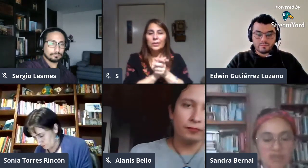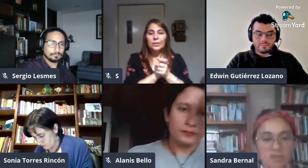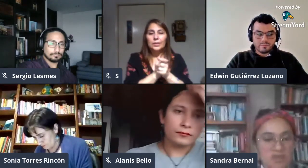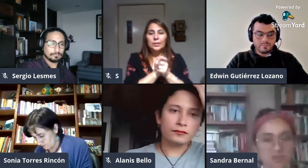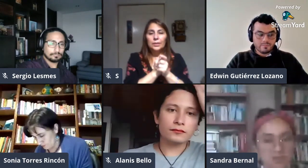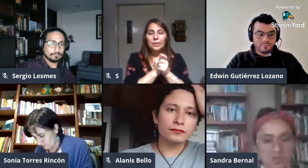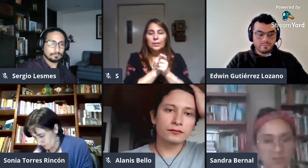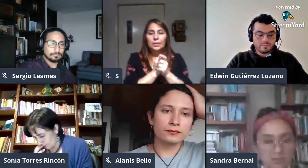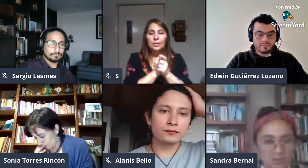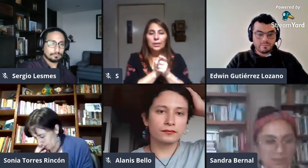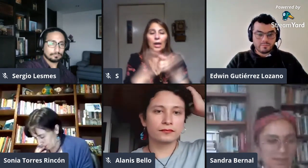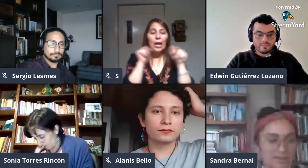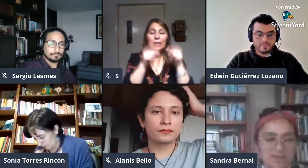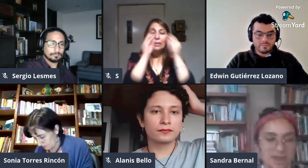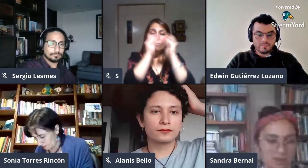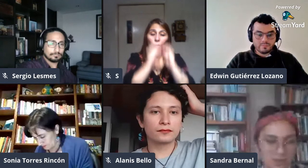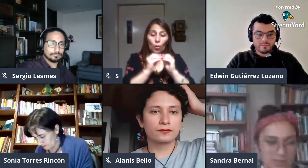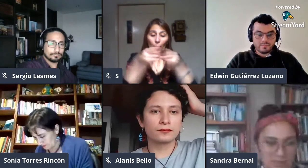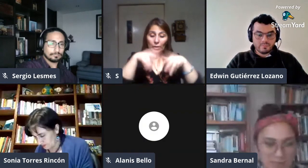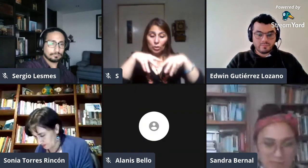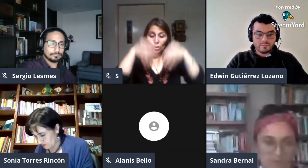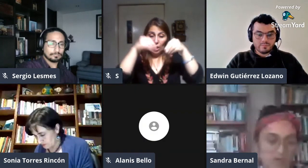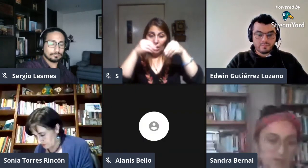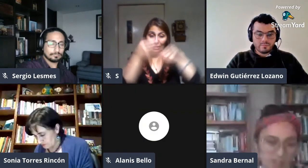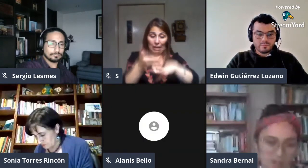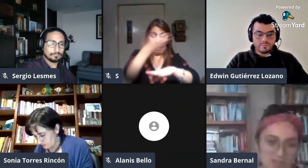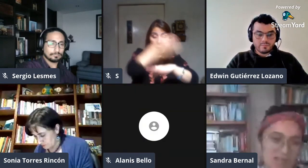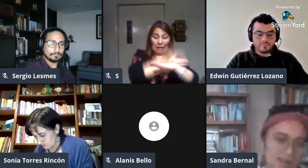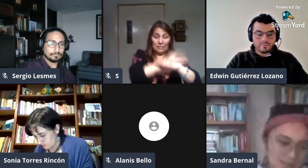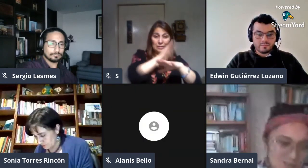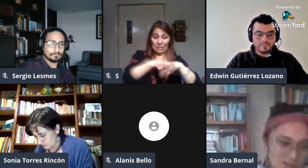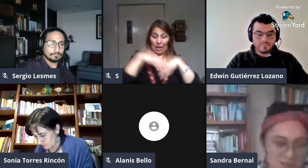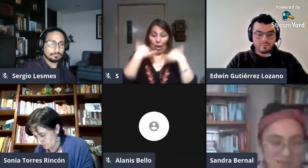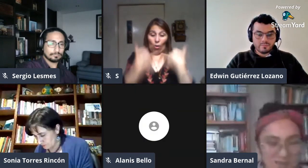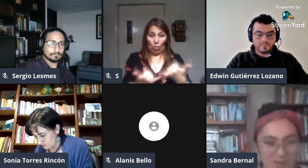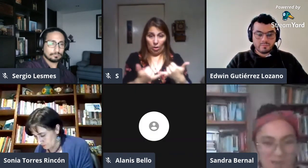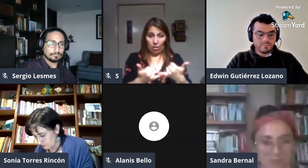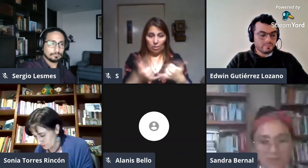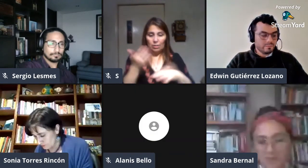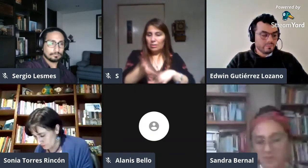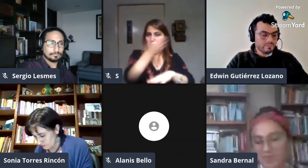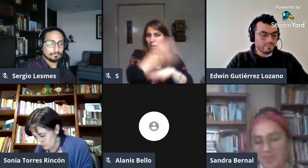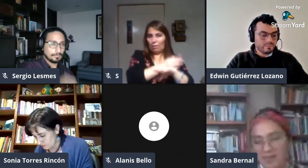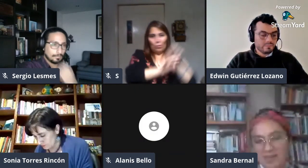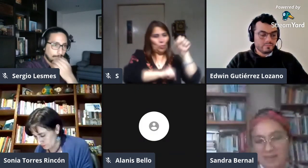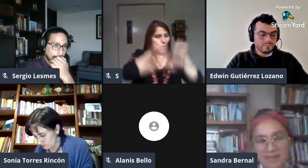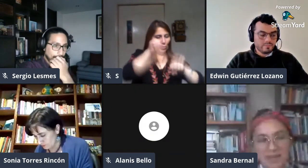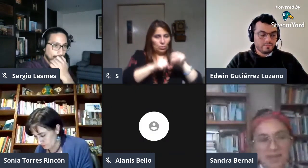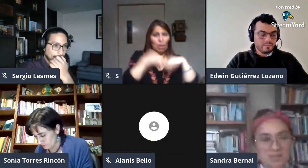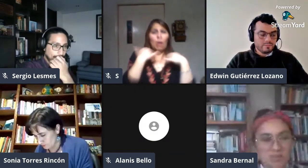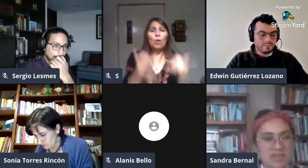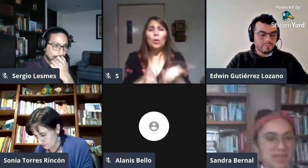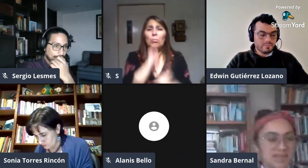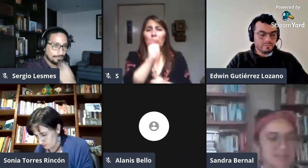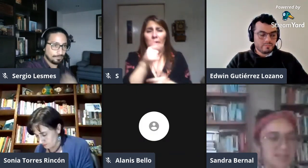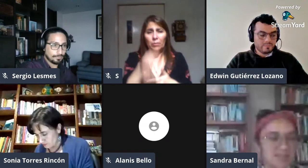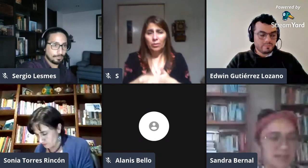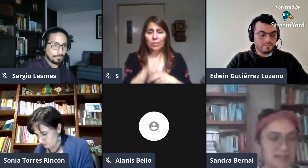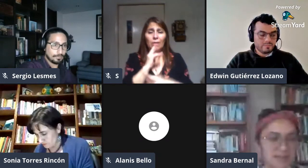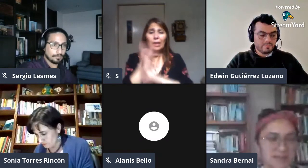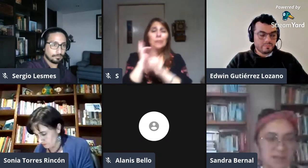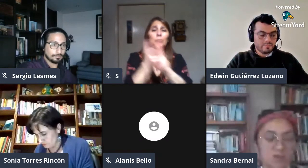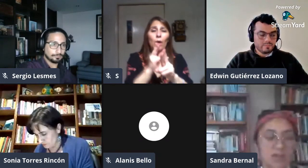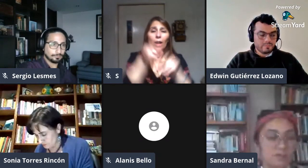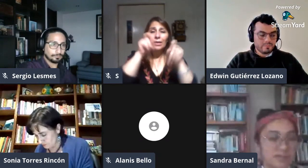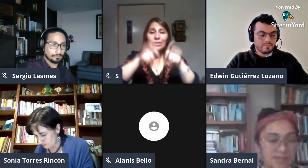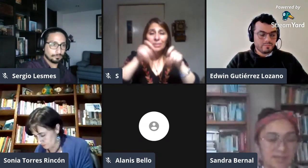esta forma de sociedad, ni antes ni ahora durante pandemia, mejor dicho, si antes no era posible, ahora menos, de dar respuesta a las